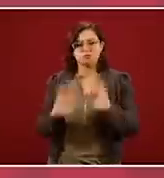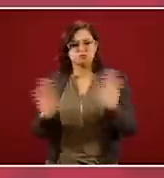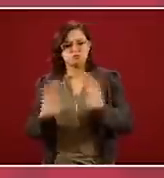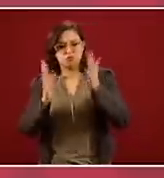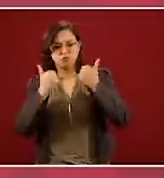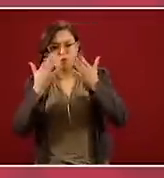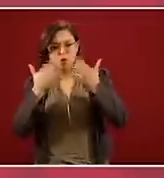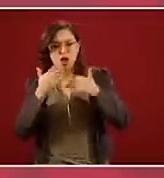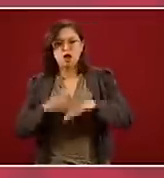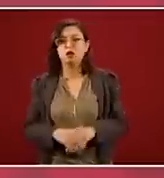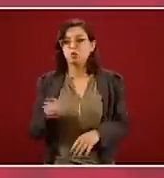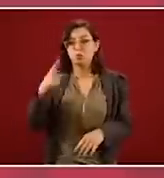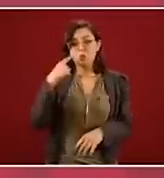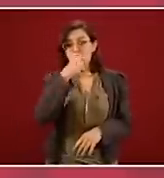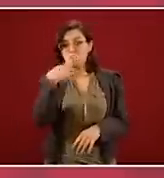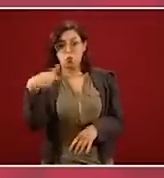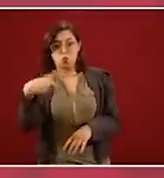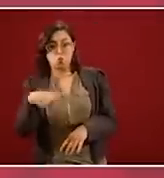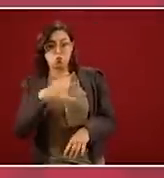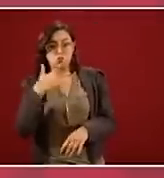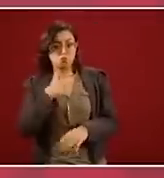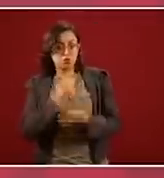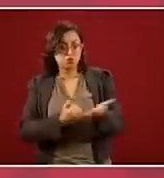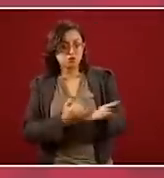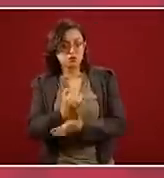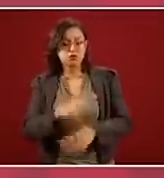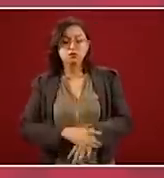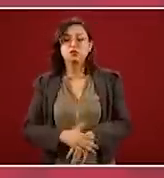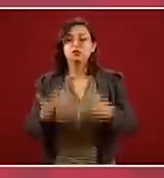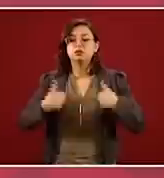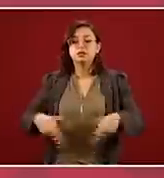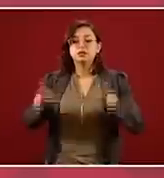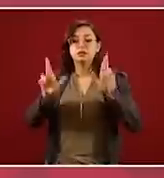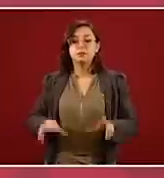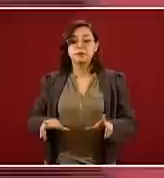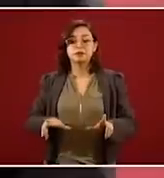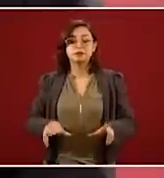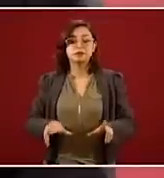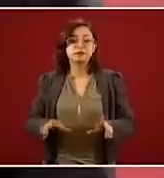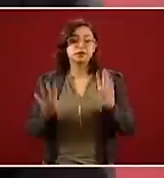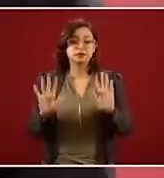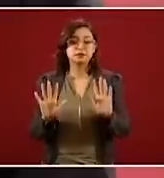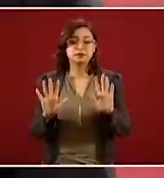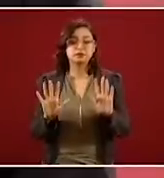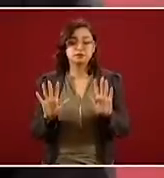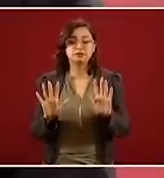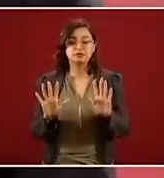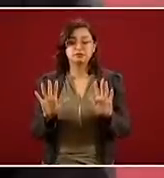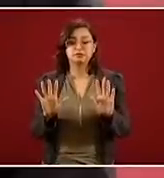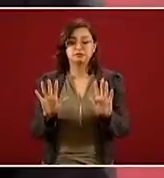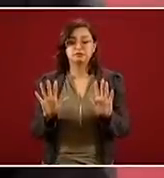¿Lo hace ella por mutuo propio? Ella como representante, en este caso,